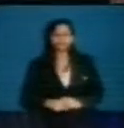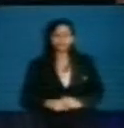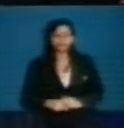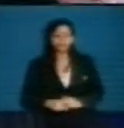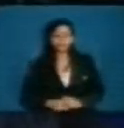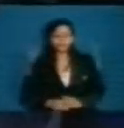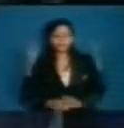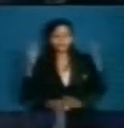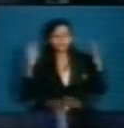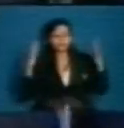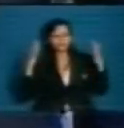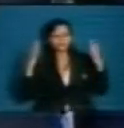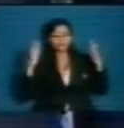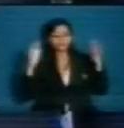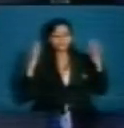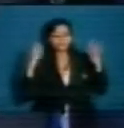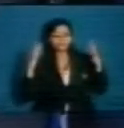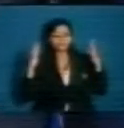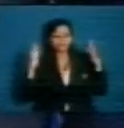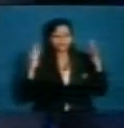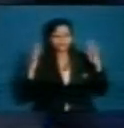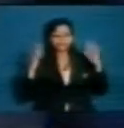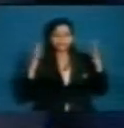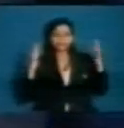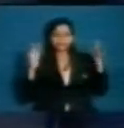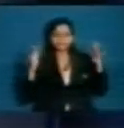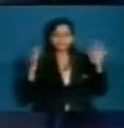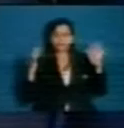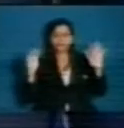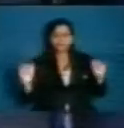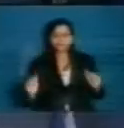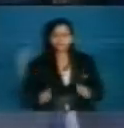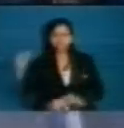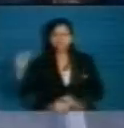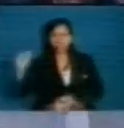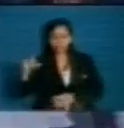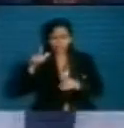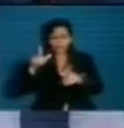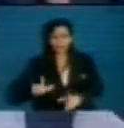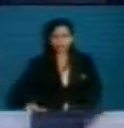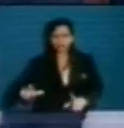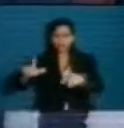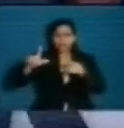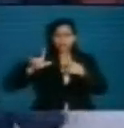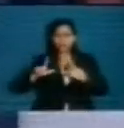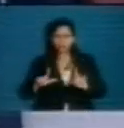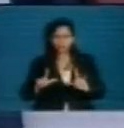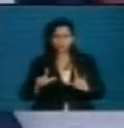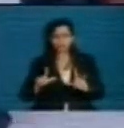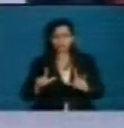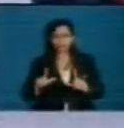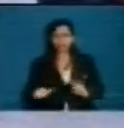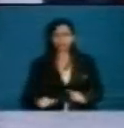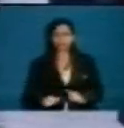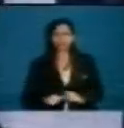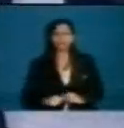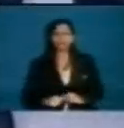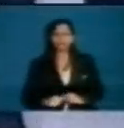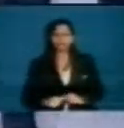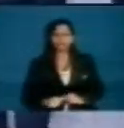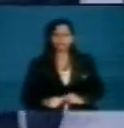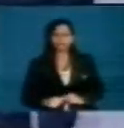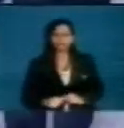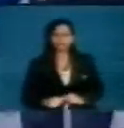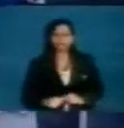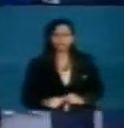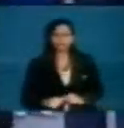públicos y privados del país, cuyos estudiantes obtuvieron notas iguales o superiores a 9.0 en la